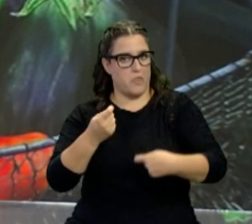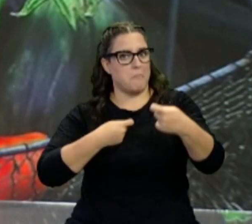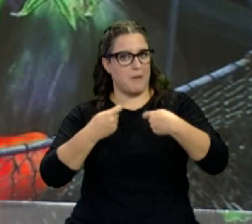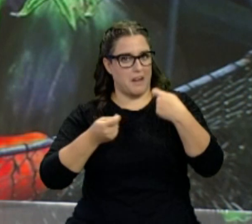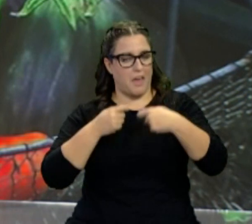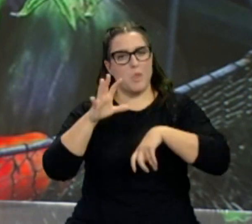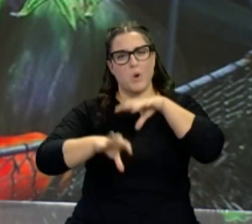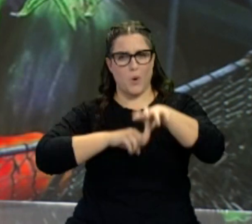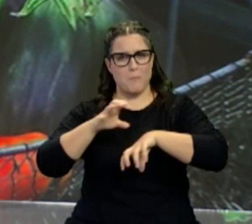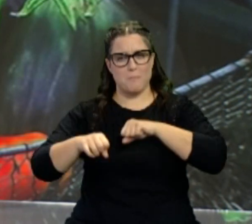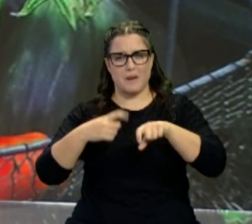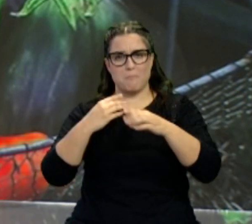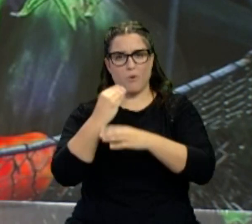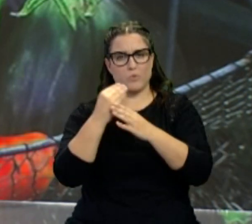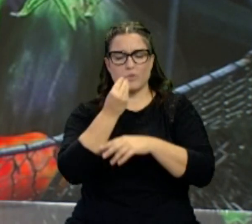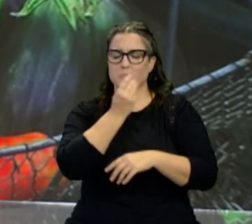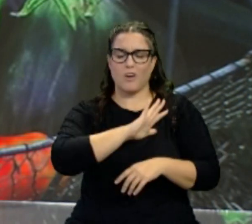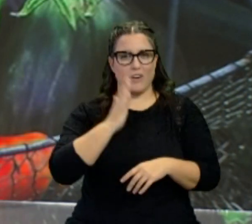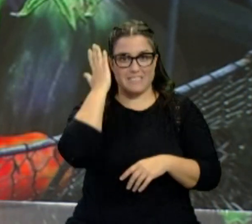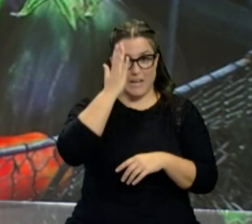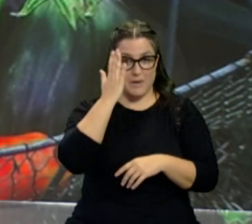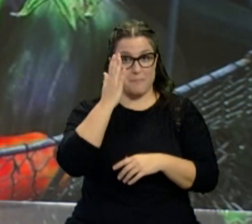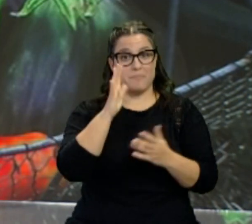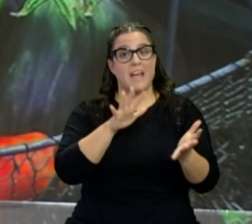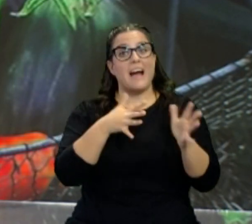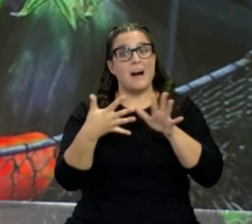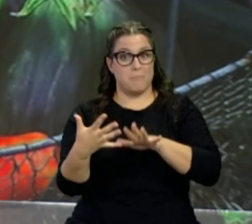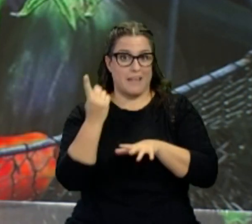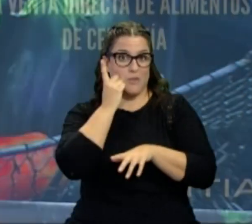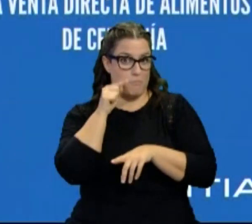productos de Navarra. Es lo que pretende esta aplicación del móvil. Vean.